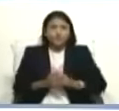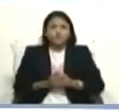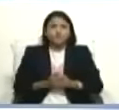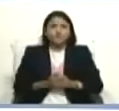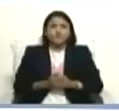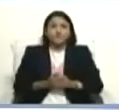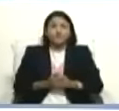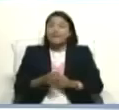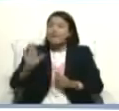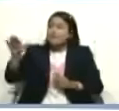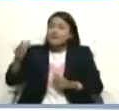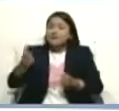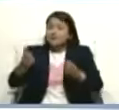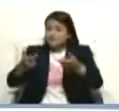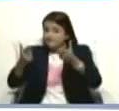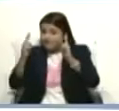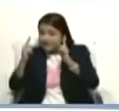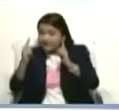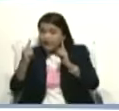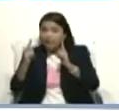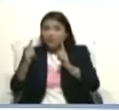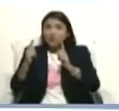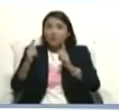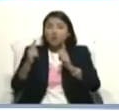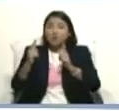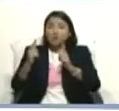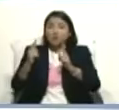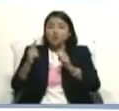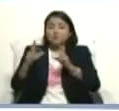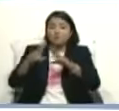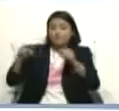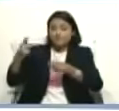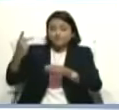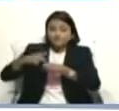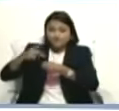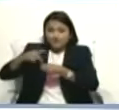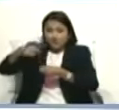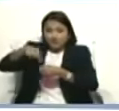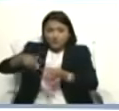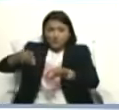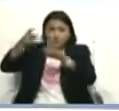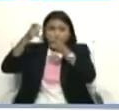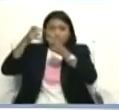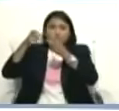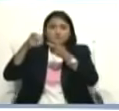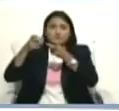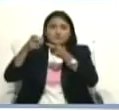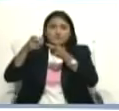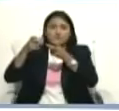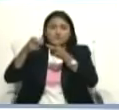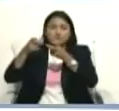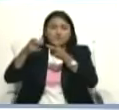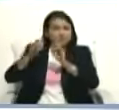de dar concesiones unilaterales sobre un territorio que está sujeto a una controversia